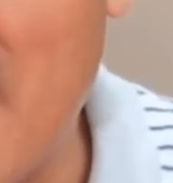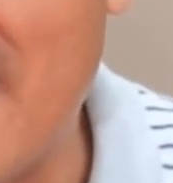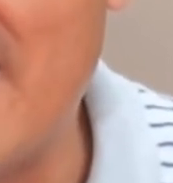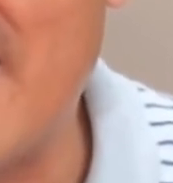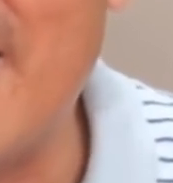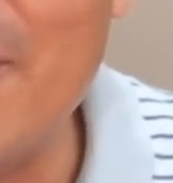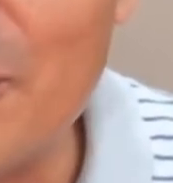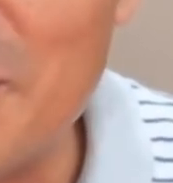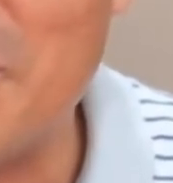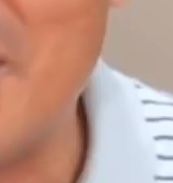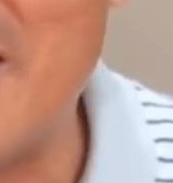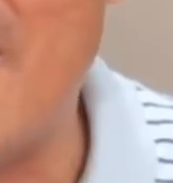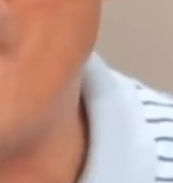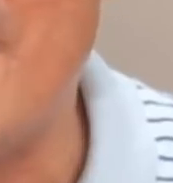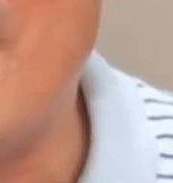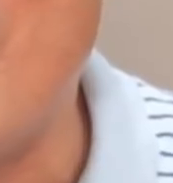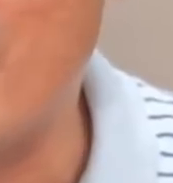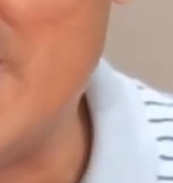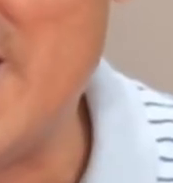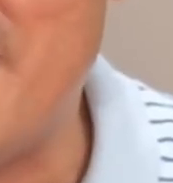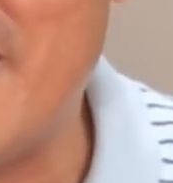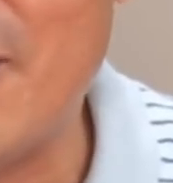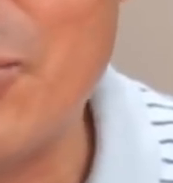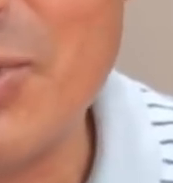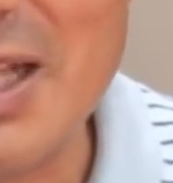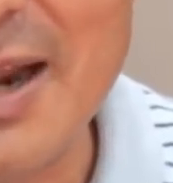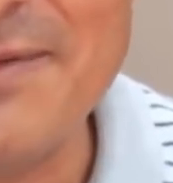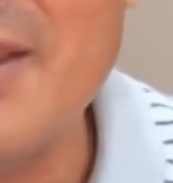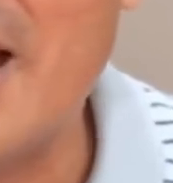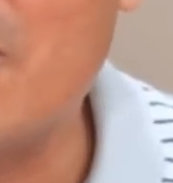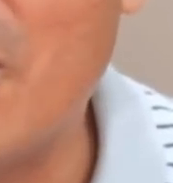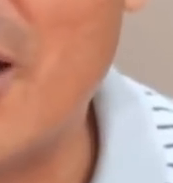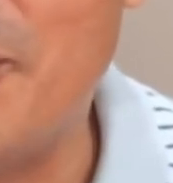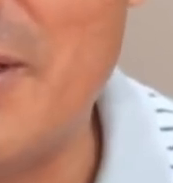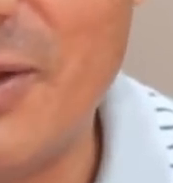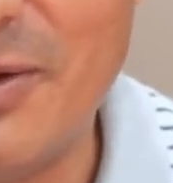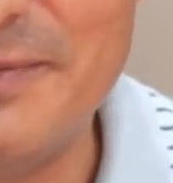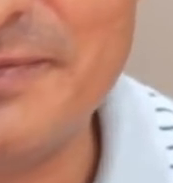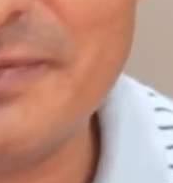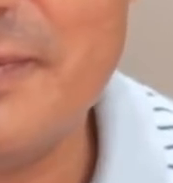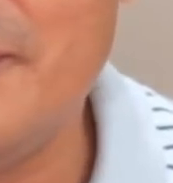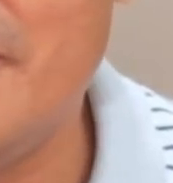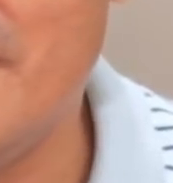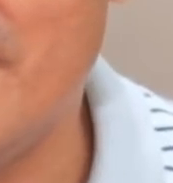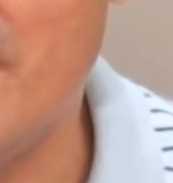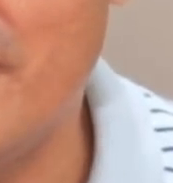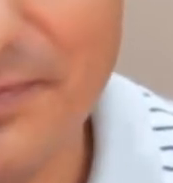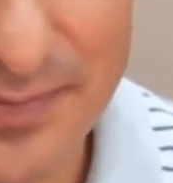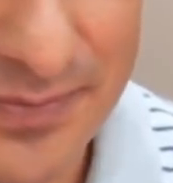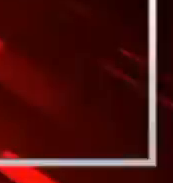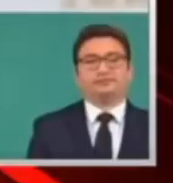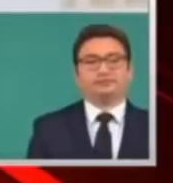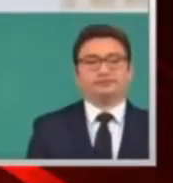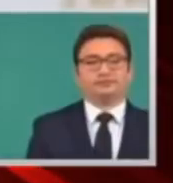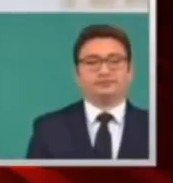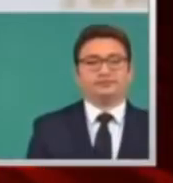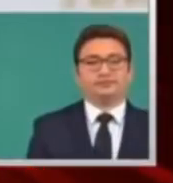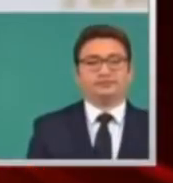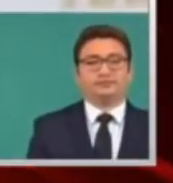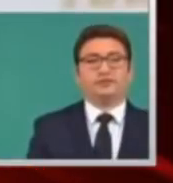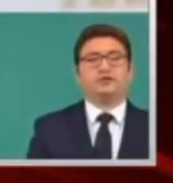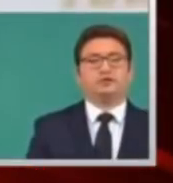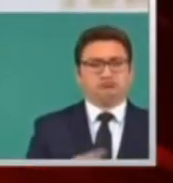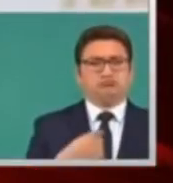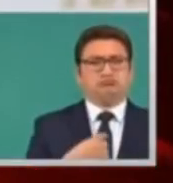misma que ellos mismos dijeron no se debe de consultar esto es lo que comentó yo le tengo